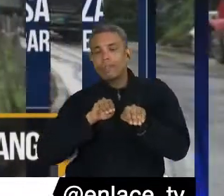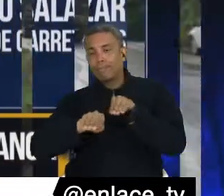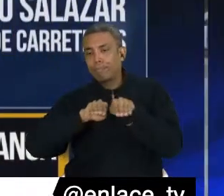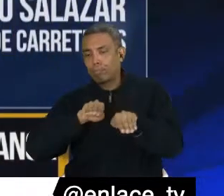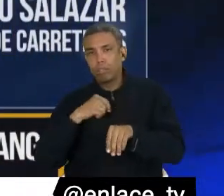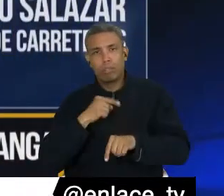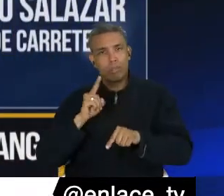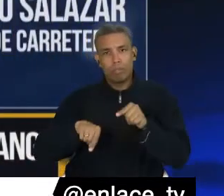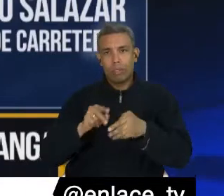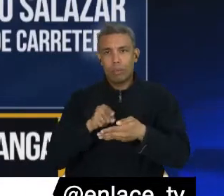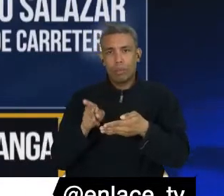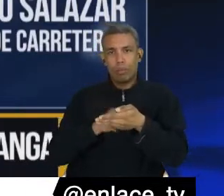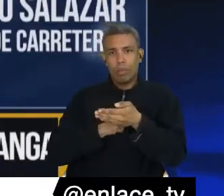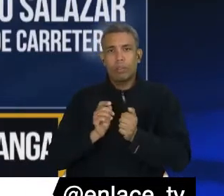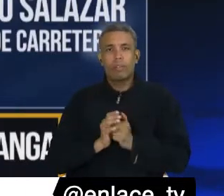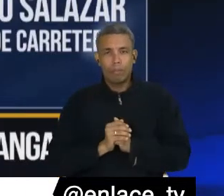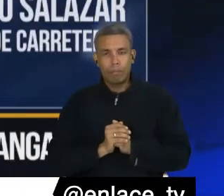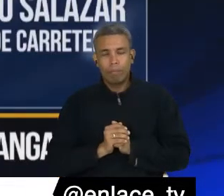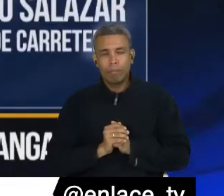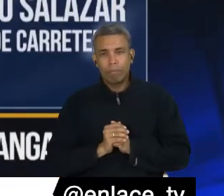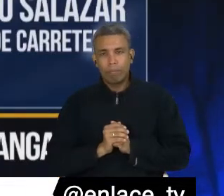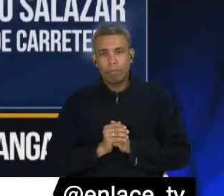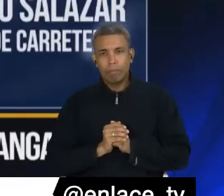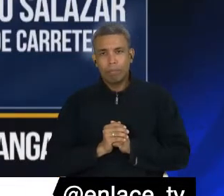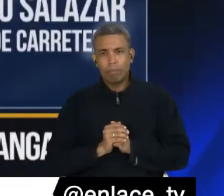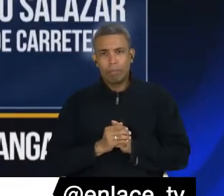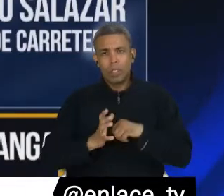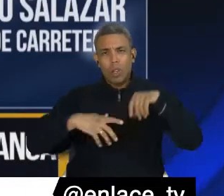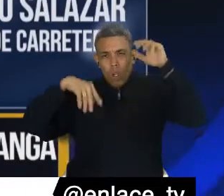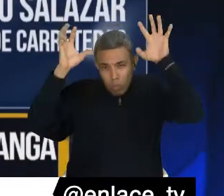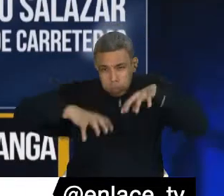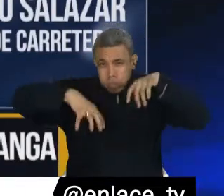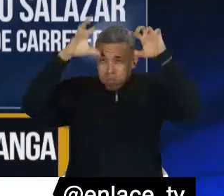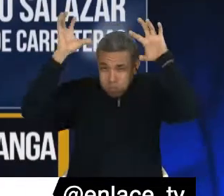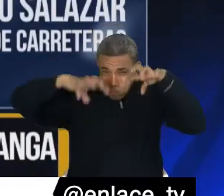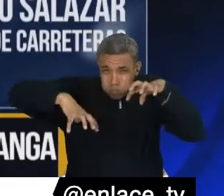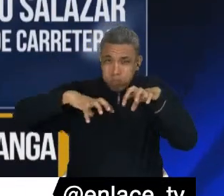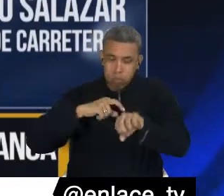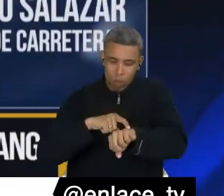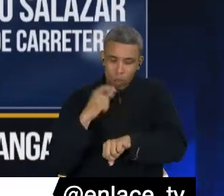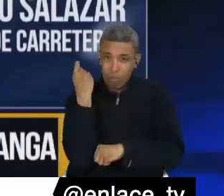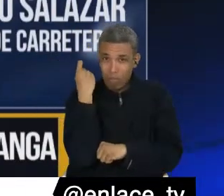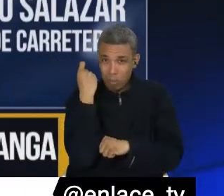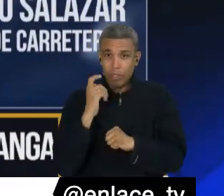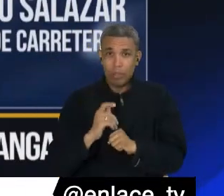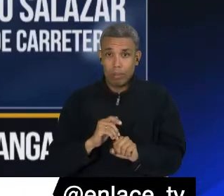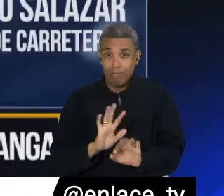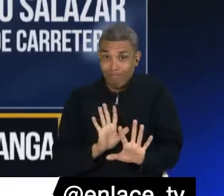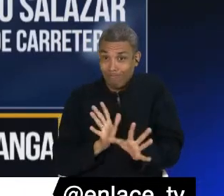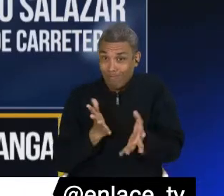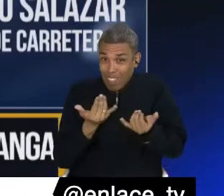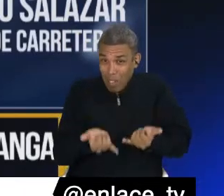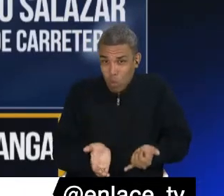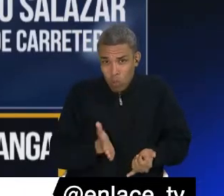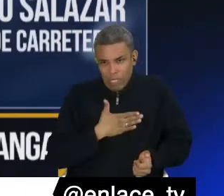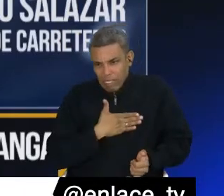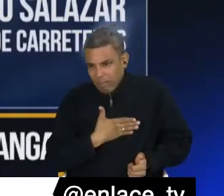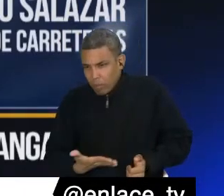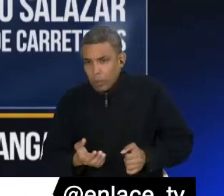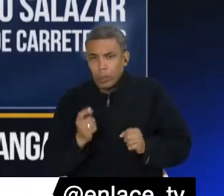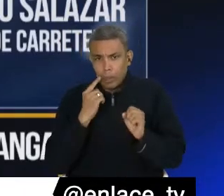A causa de las últimas las lluvias que se han presentado en las últimas horas, estaremos prestos a atender